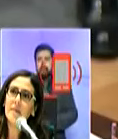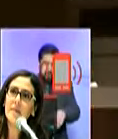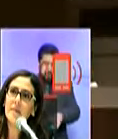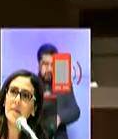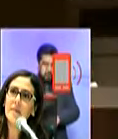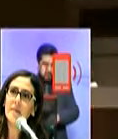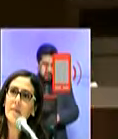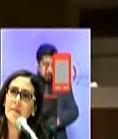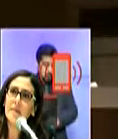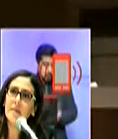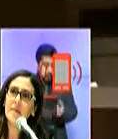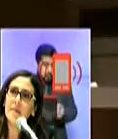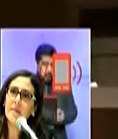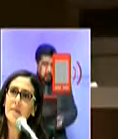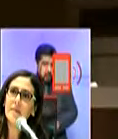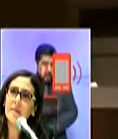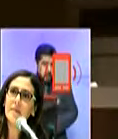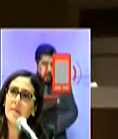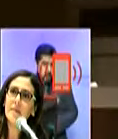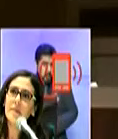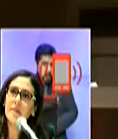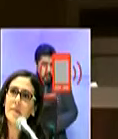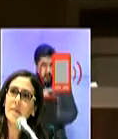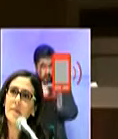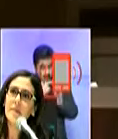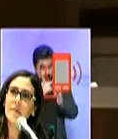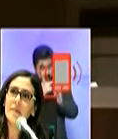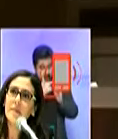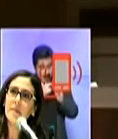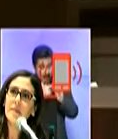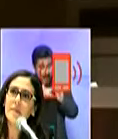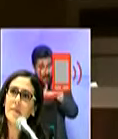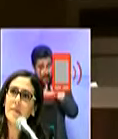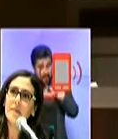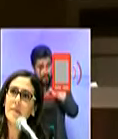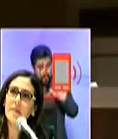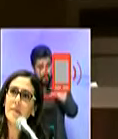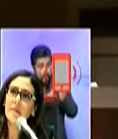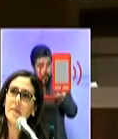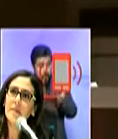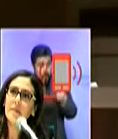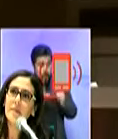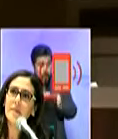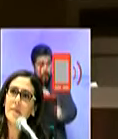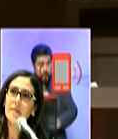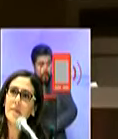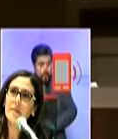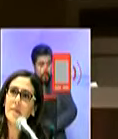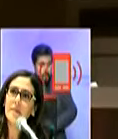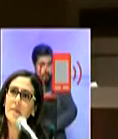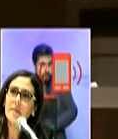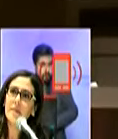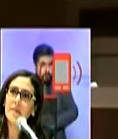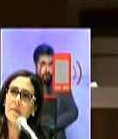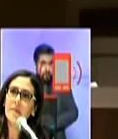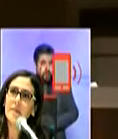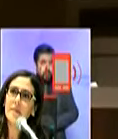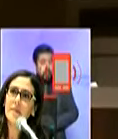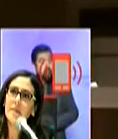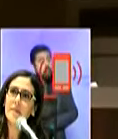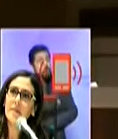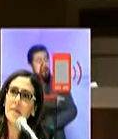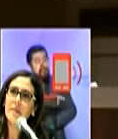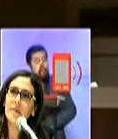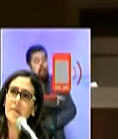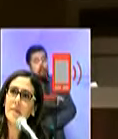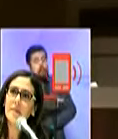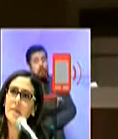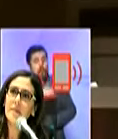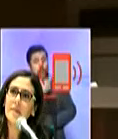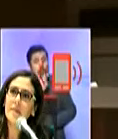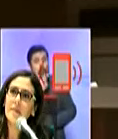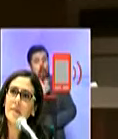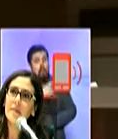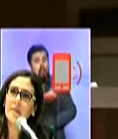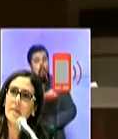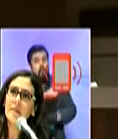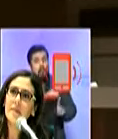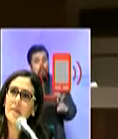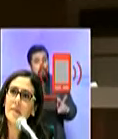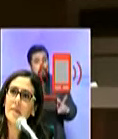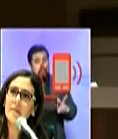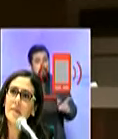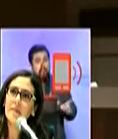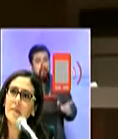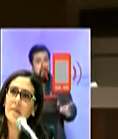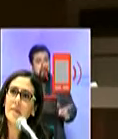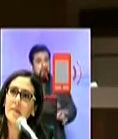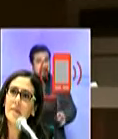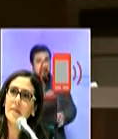en el procedimiento de fiscalización y cuáles serían las sanciones que le corresponden. El tribunal tendrá que